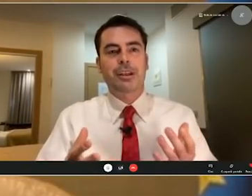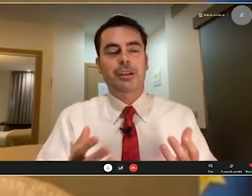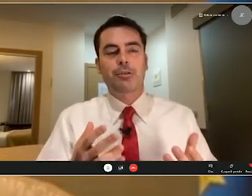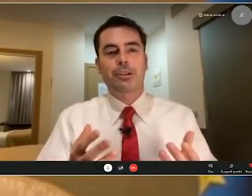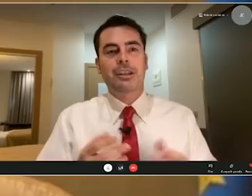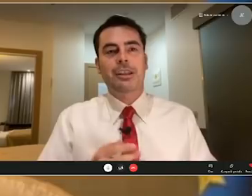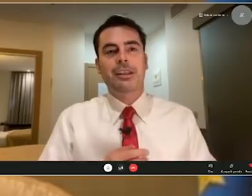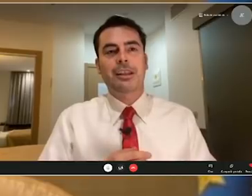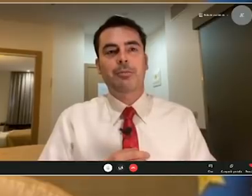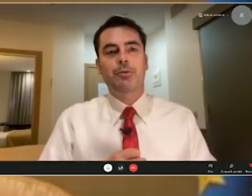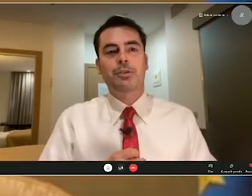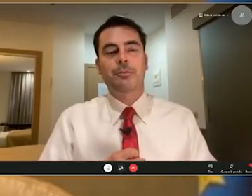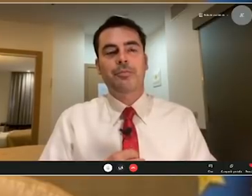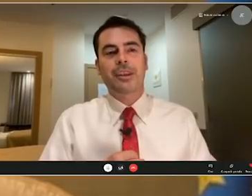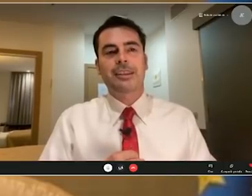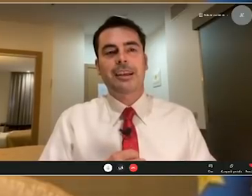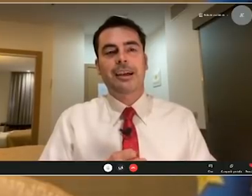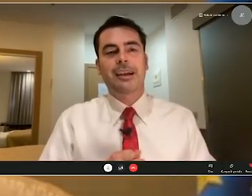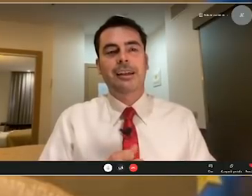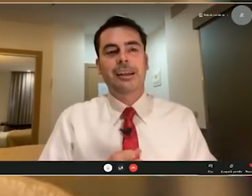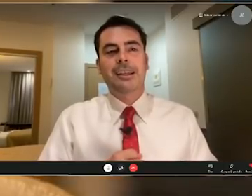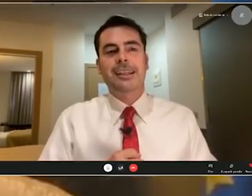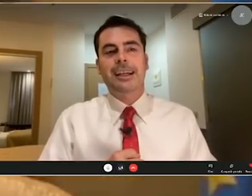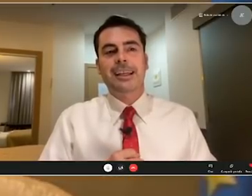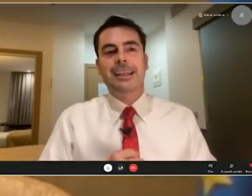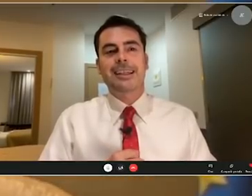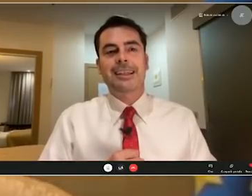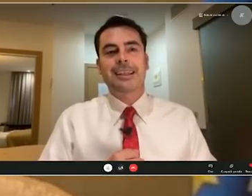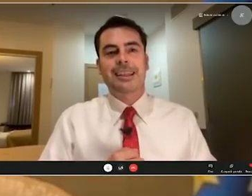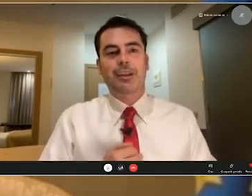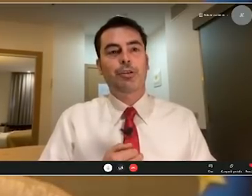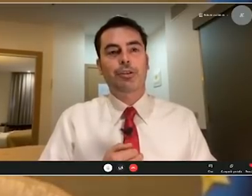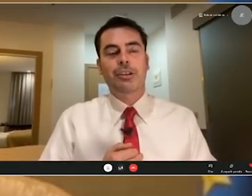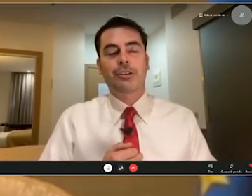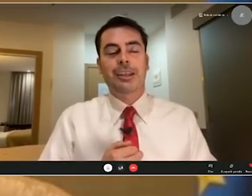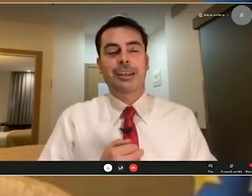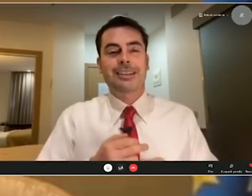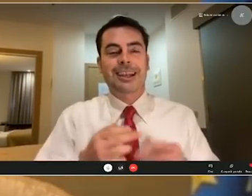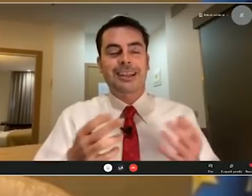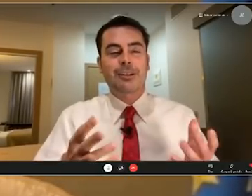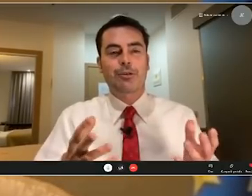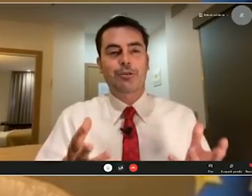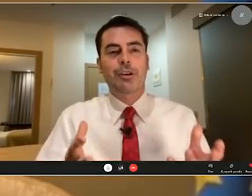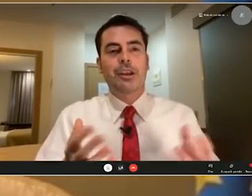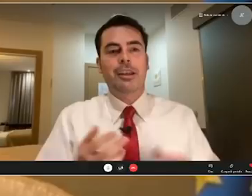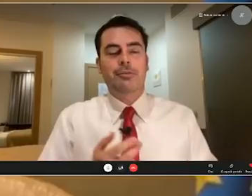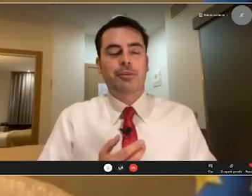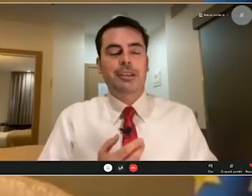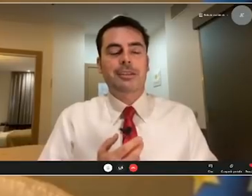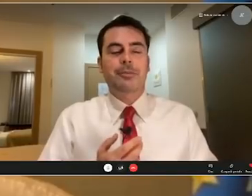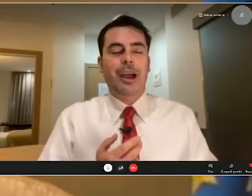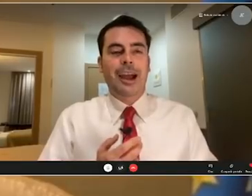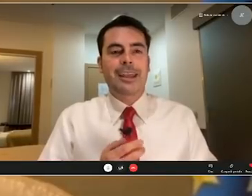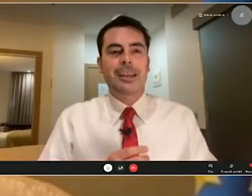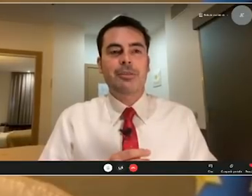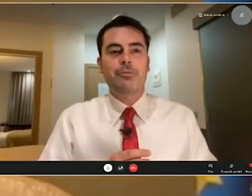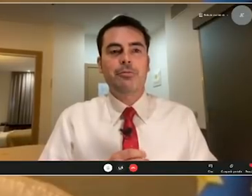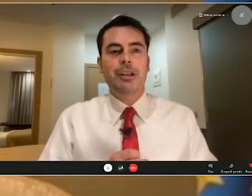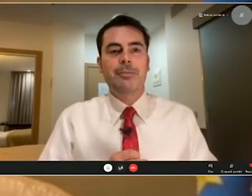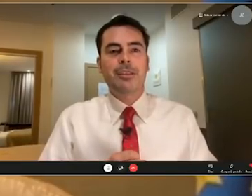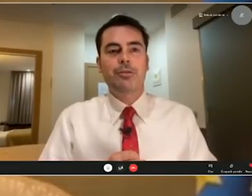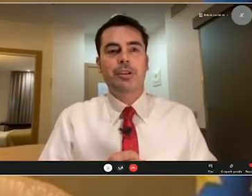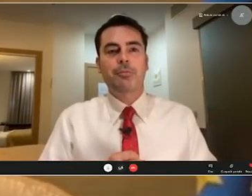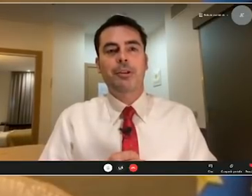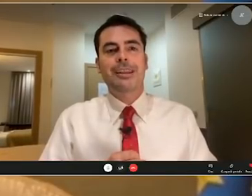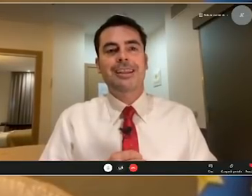además una persona que no tiene esa carga de traidor o de chaquetero. Entonces ahí hay